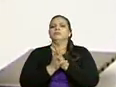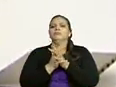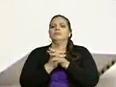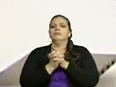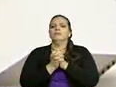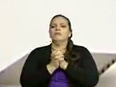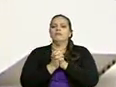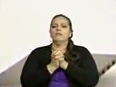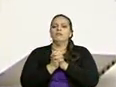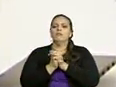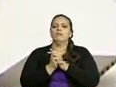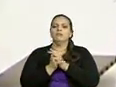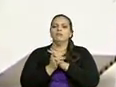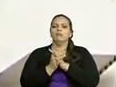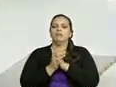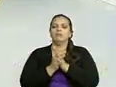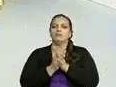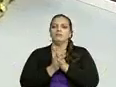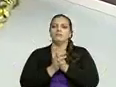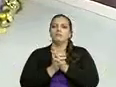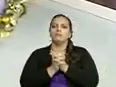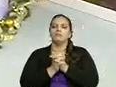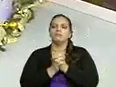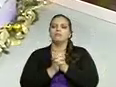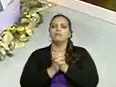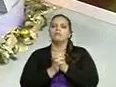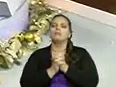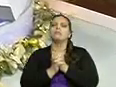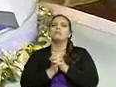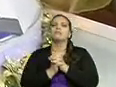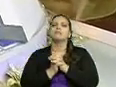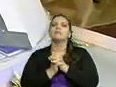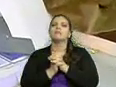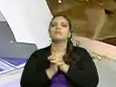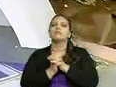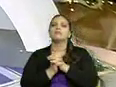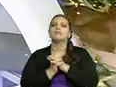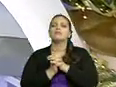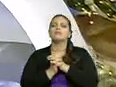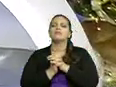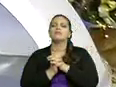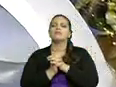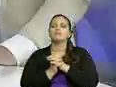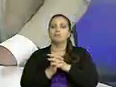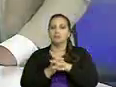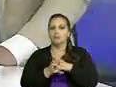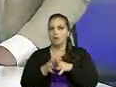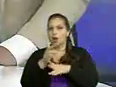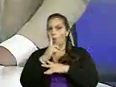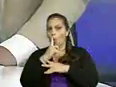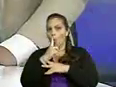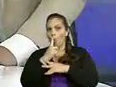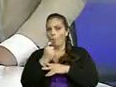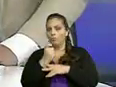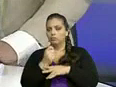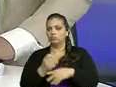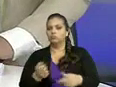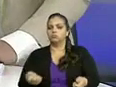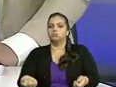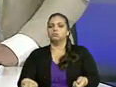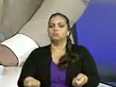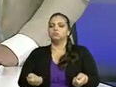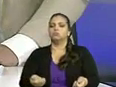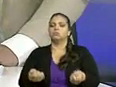Informó Adriana Peralta. Y el conductor de un tráiler falleció cuando el vehículo se volcó, esto en el